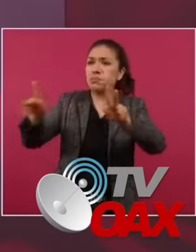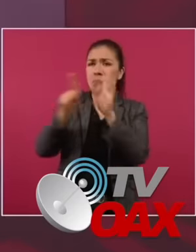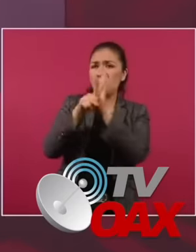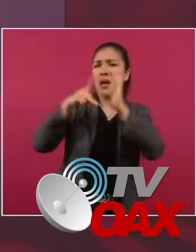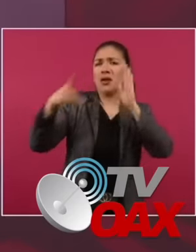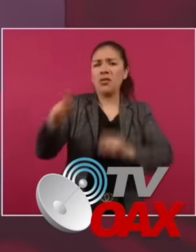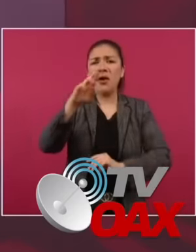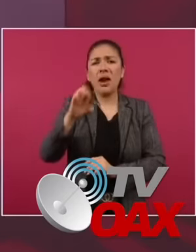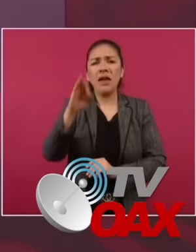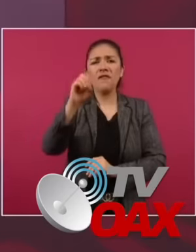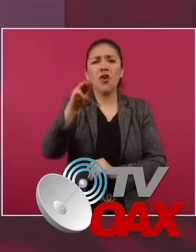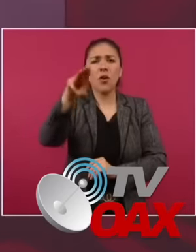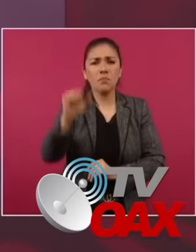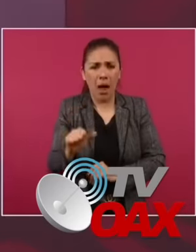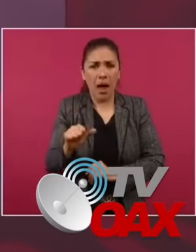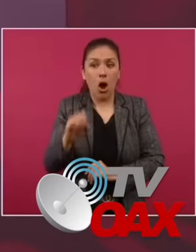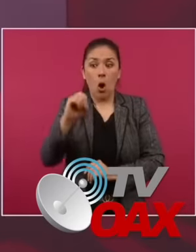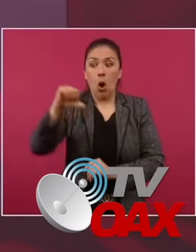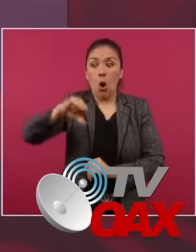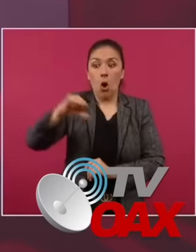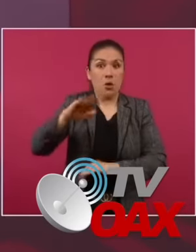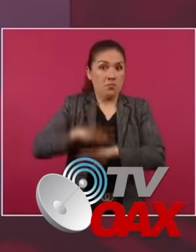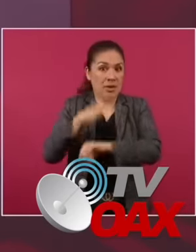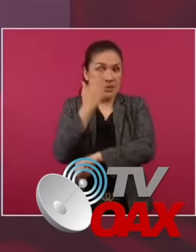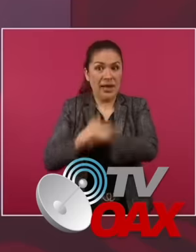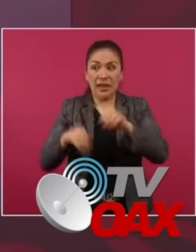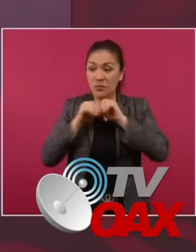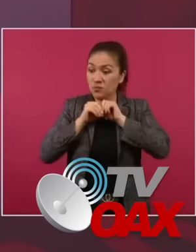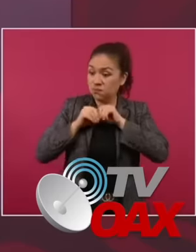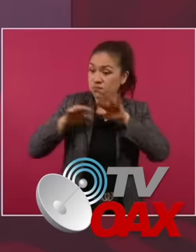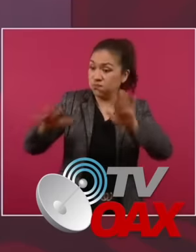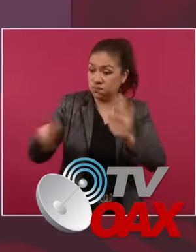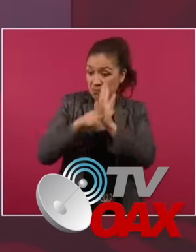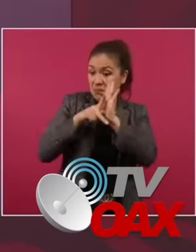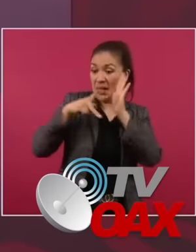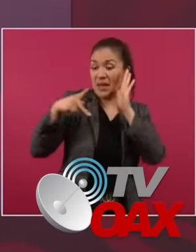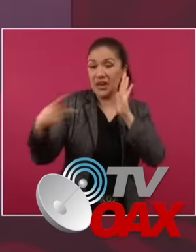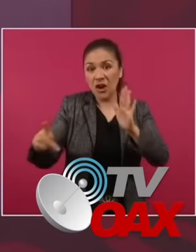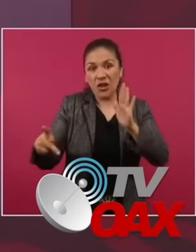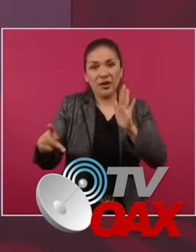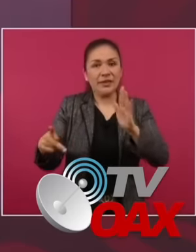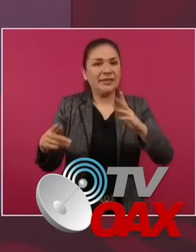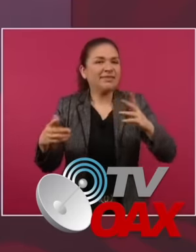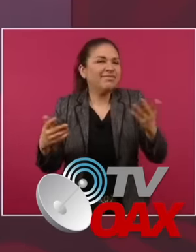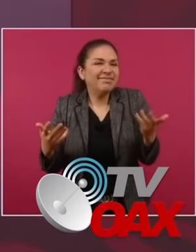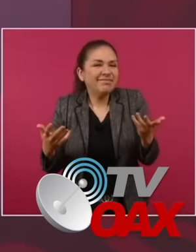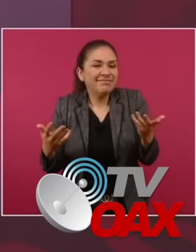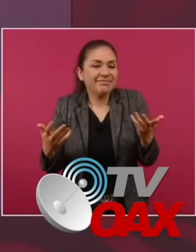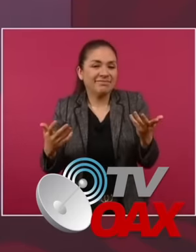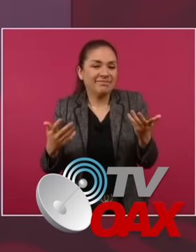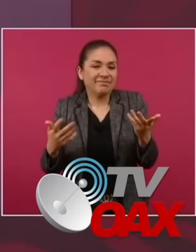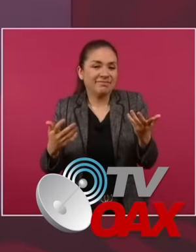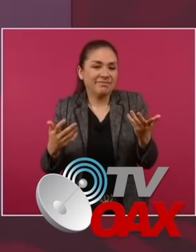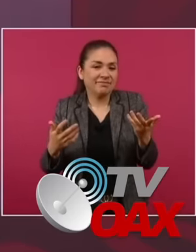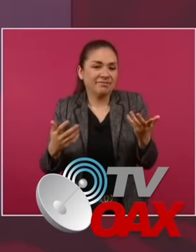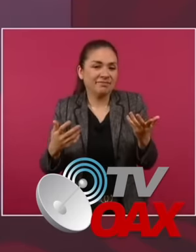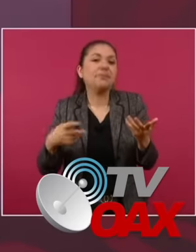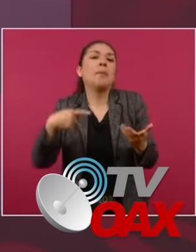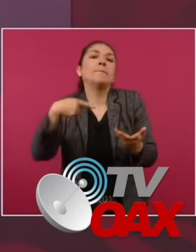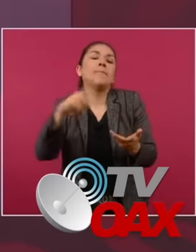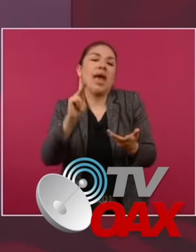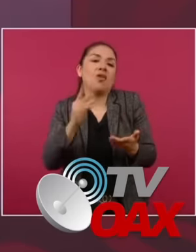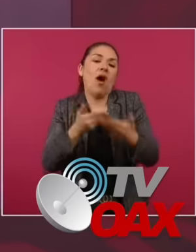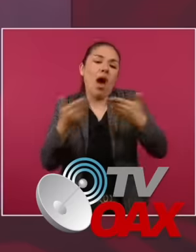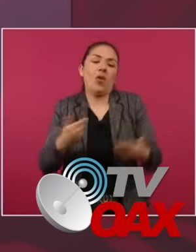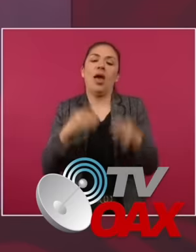o pasado. Es más, a lo mejor ya tienen hasta listo el reportaje. Nada más que ya me da la